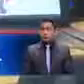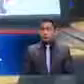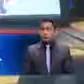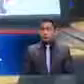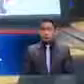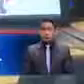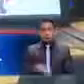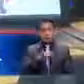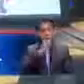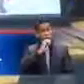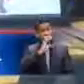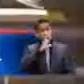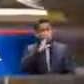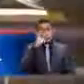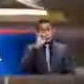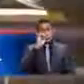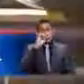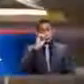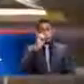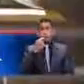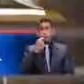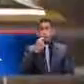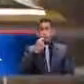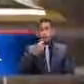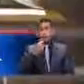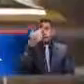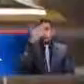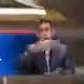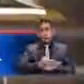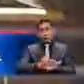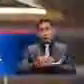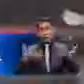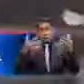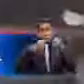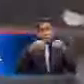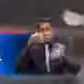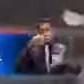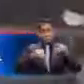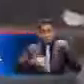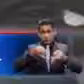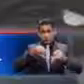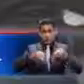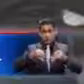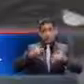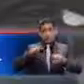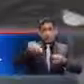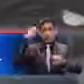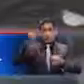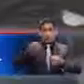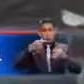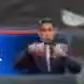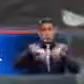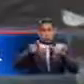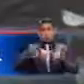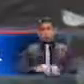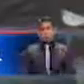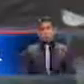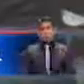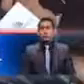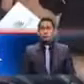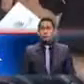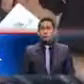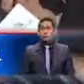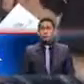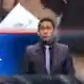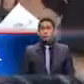asambleísta oto Vera explicó que se trata de una suspensión del juicio es decir ese proceso de fiscalización podría reactivarse más adelante ahí hay que ver los tiempos no